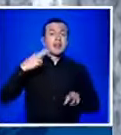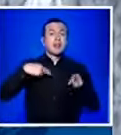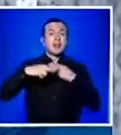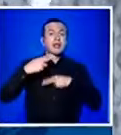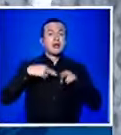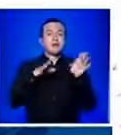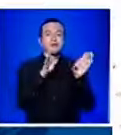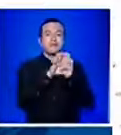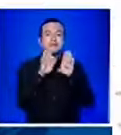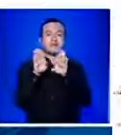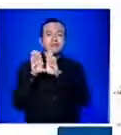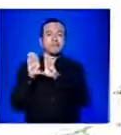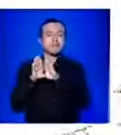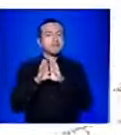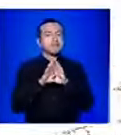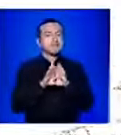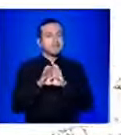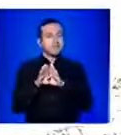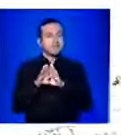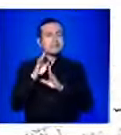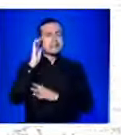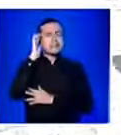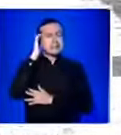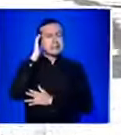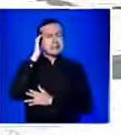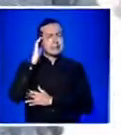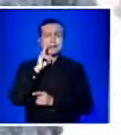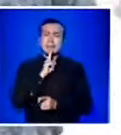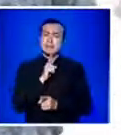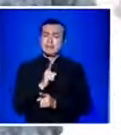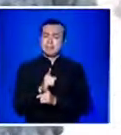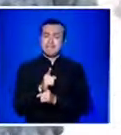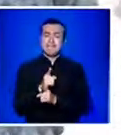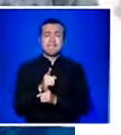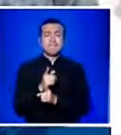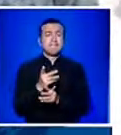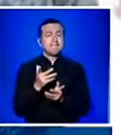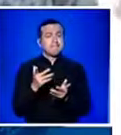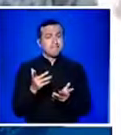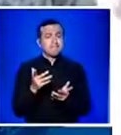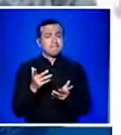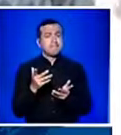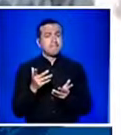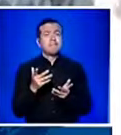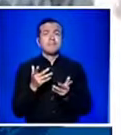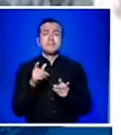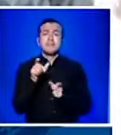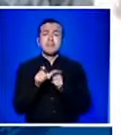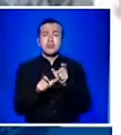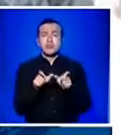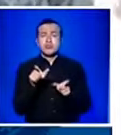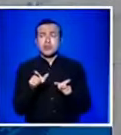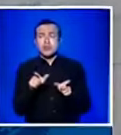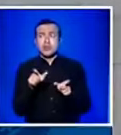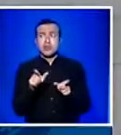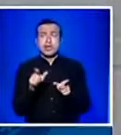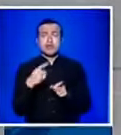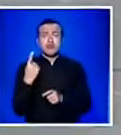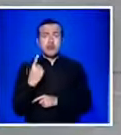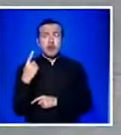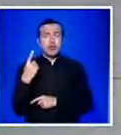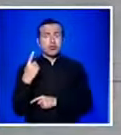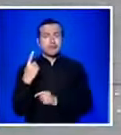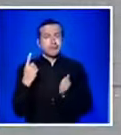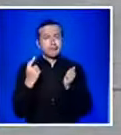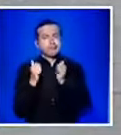sufrido asaltos. Es una preocupación latente, ¿no? Porque tenemos que acompañar a las personas que salen. Abajo